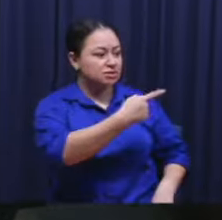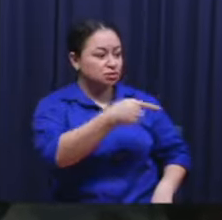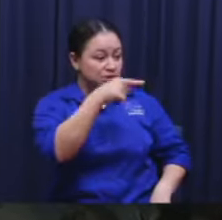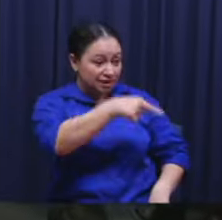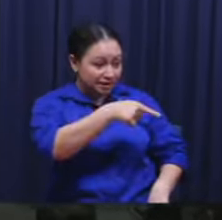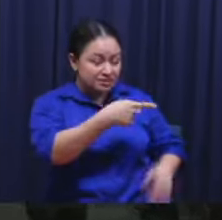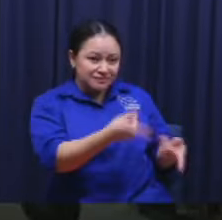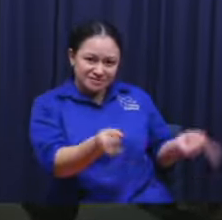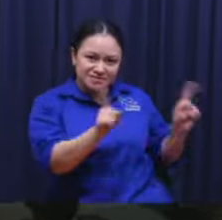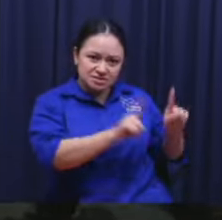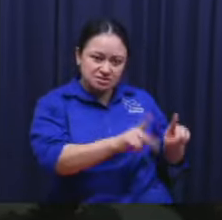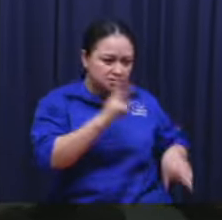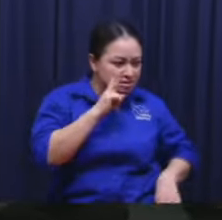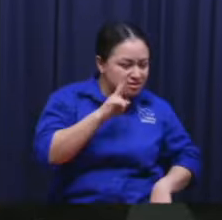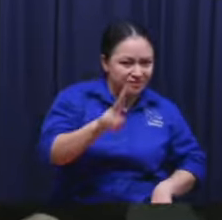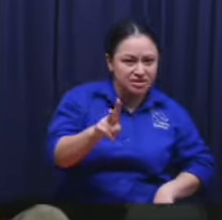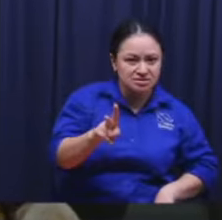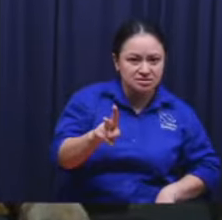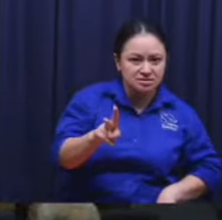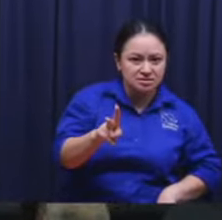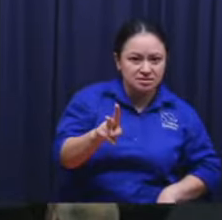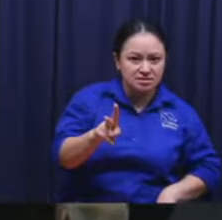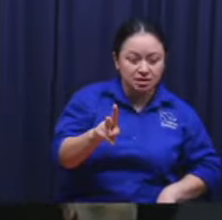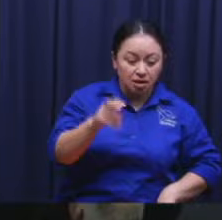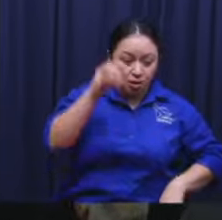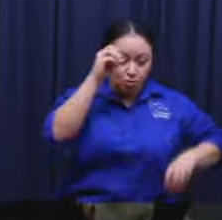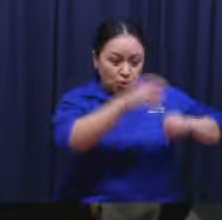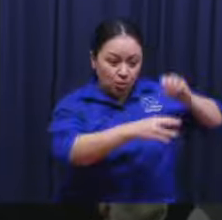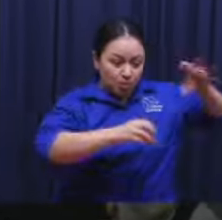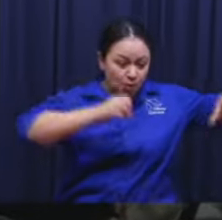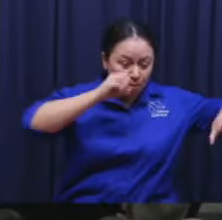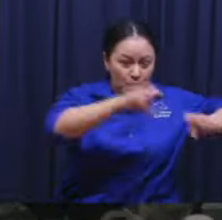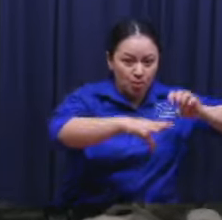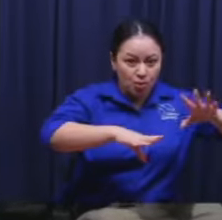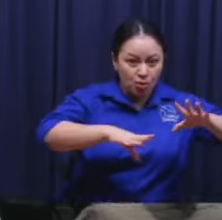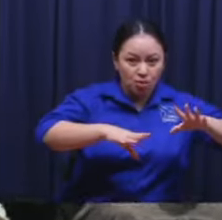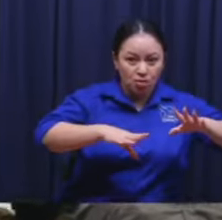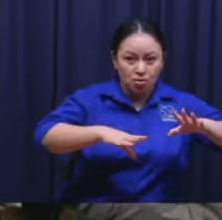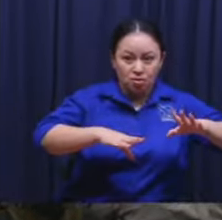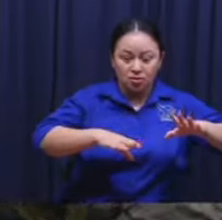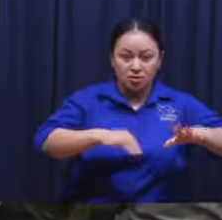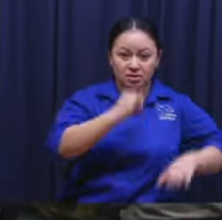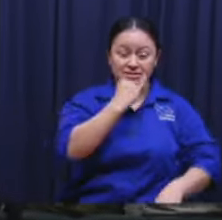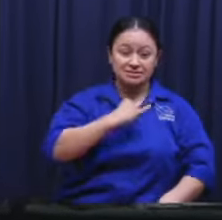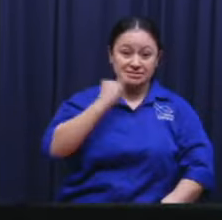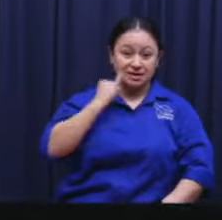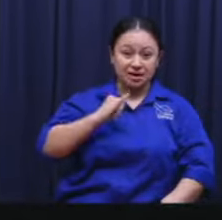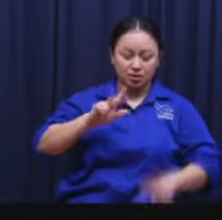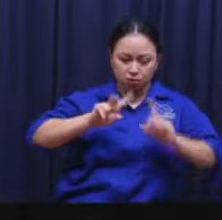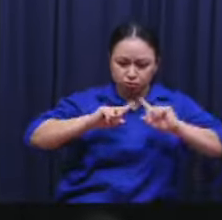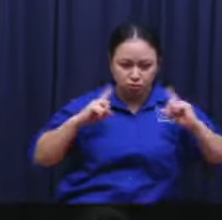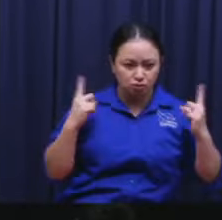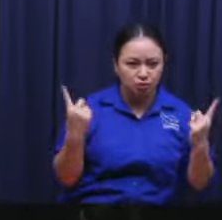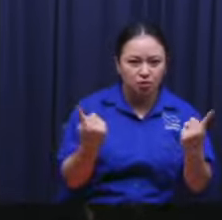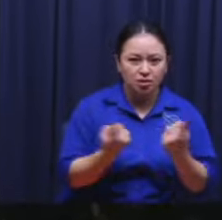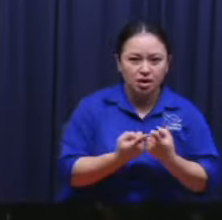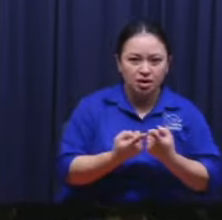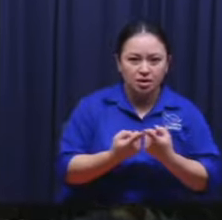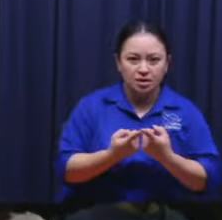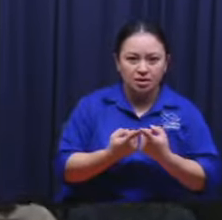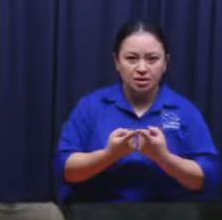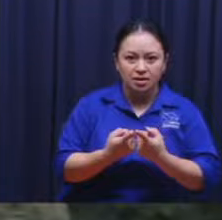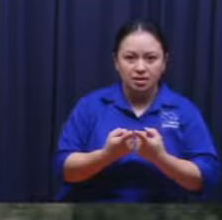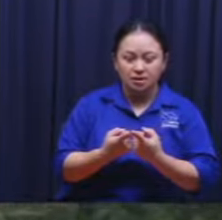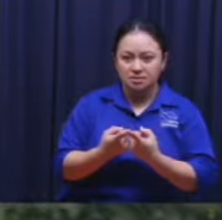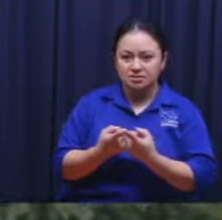pasando. Ya sabes que están bombardeando en tal lugar, ya sabes que Israel está rodeada de ejércitos. Y la Biblia dice que cuando vas a